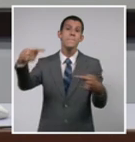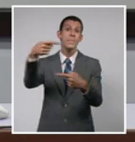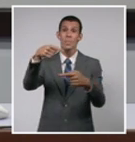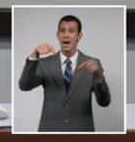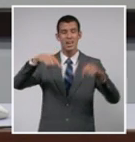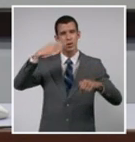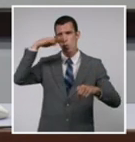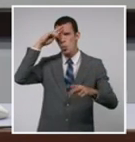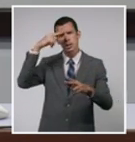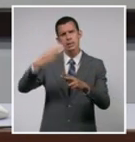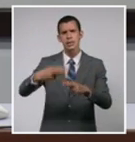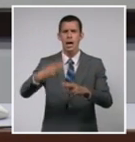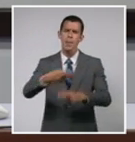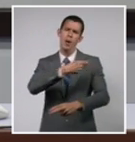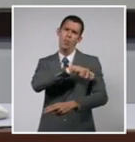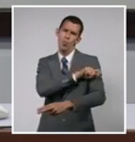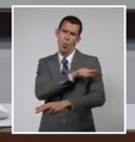complejas.